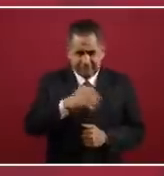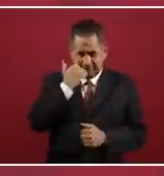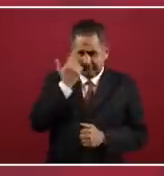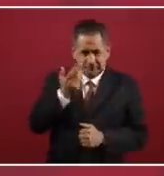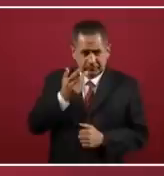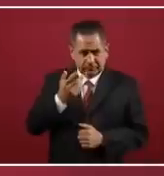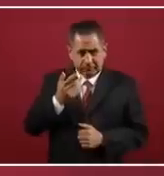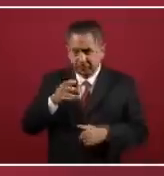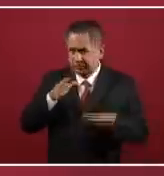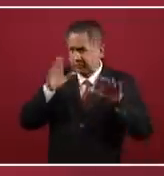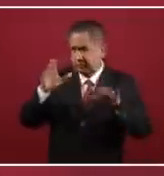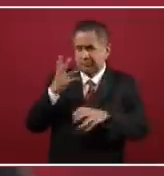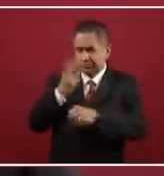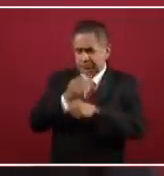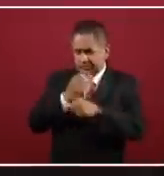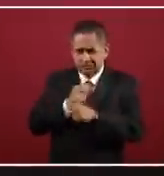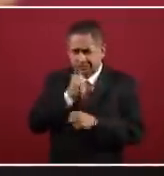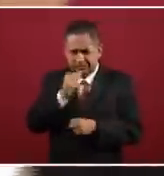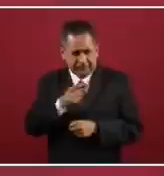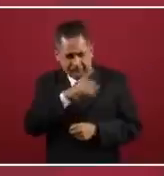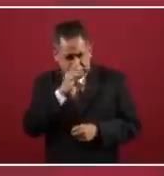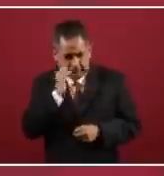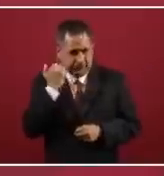aeropuerto si